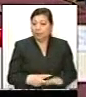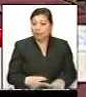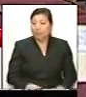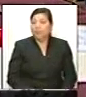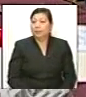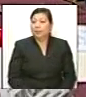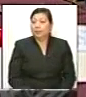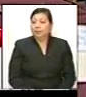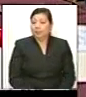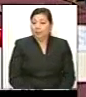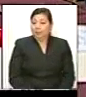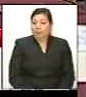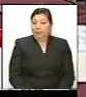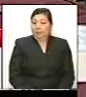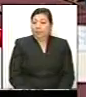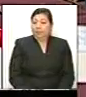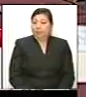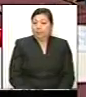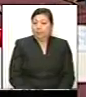interrupción, presidente.